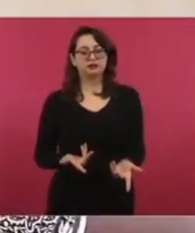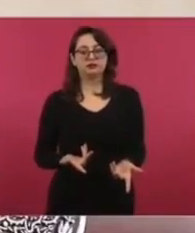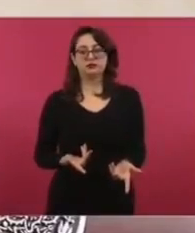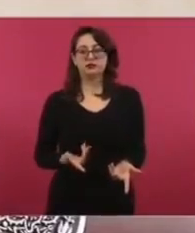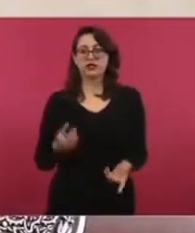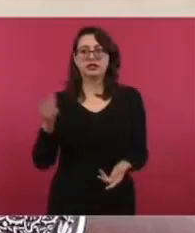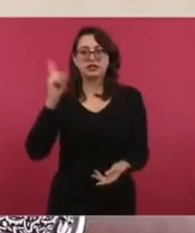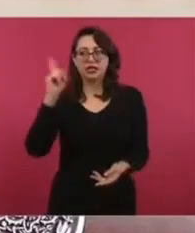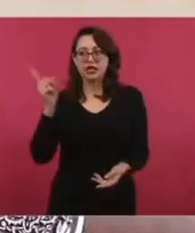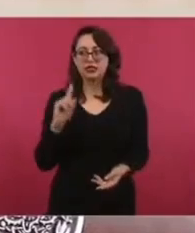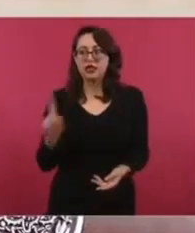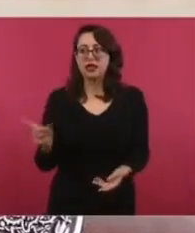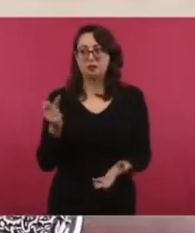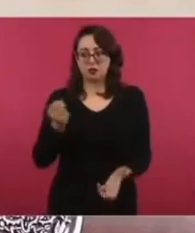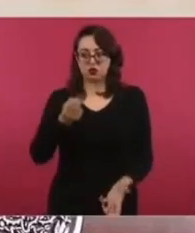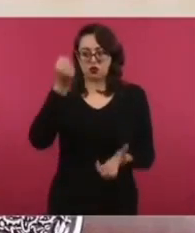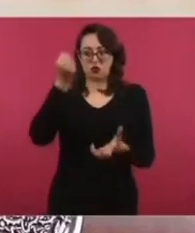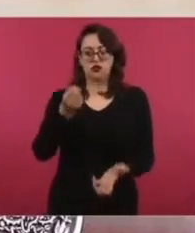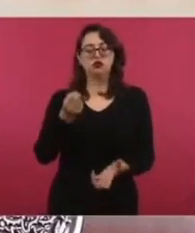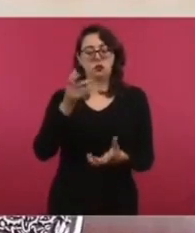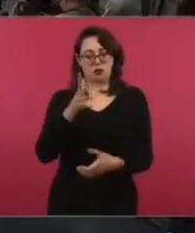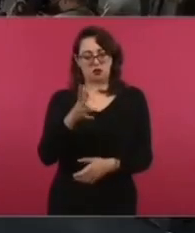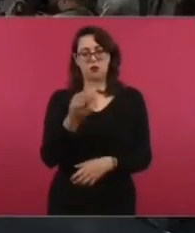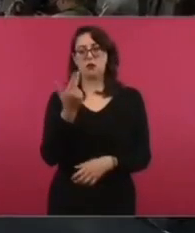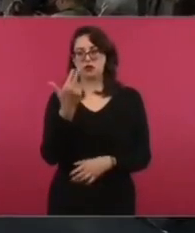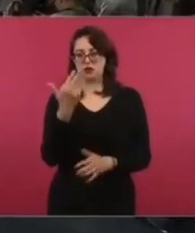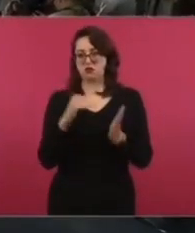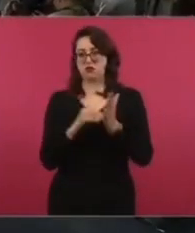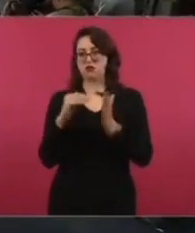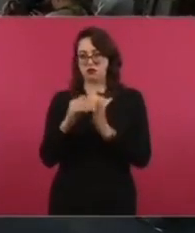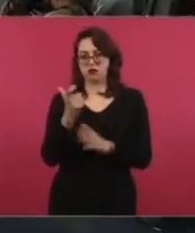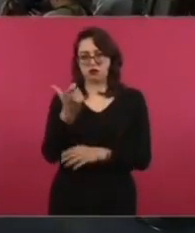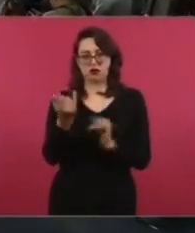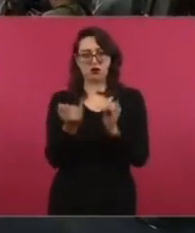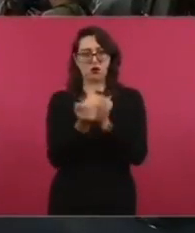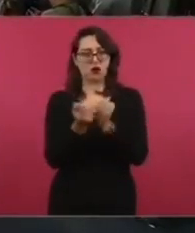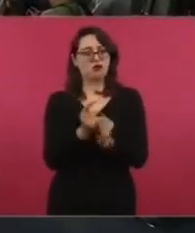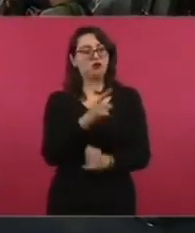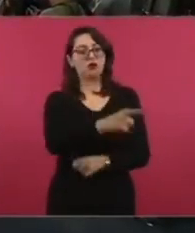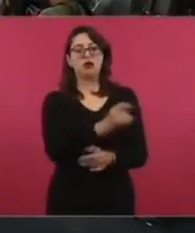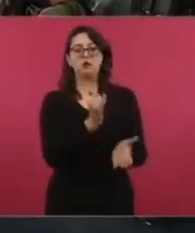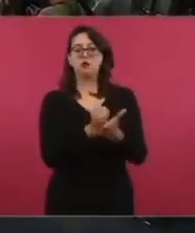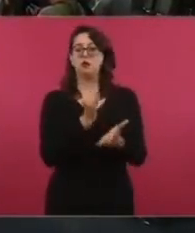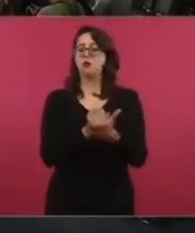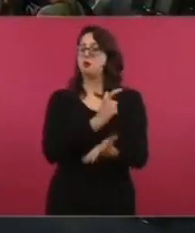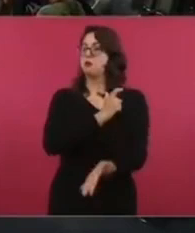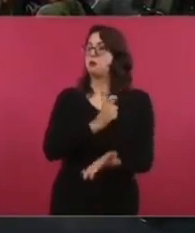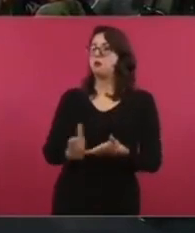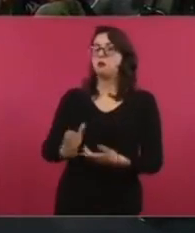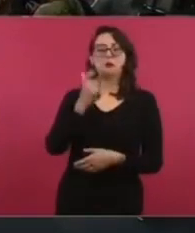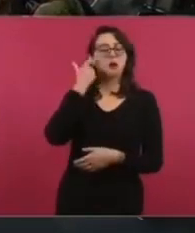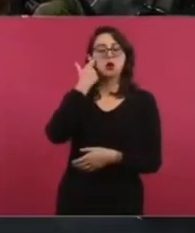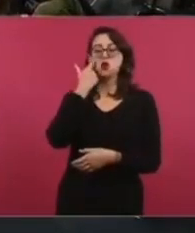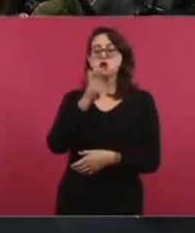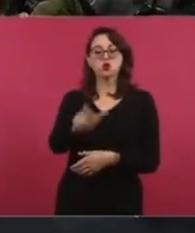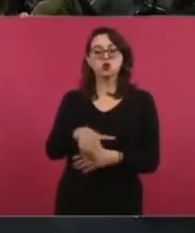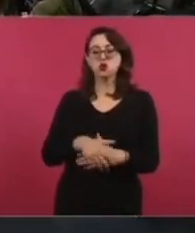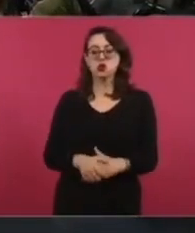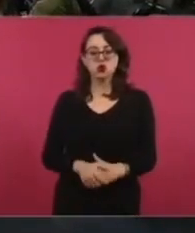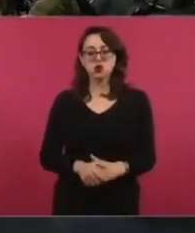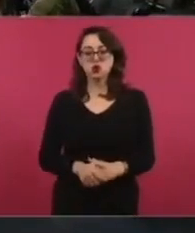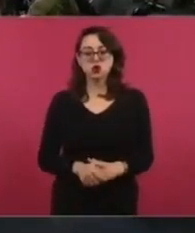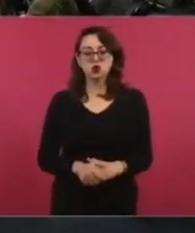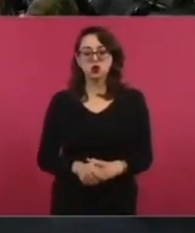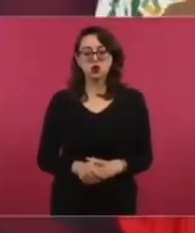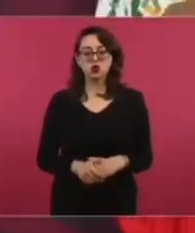empresario a deudor corrupto que no quiere pagar un peso Ay sí lo